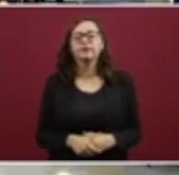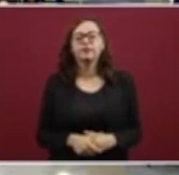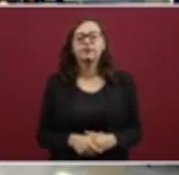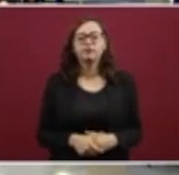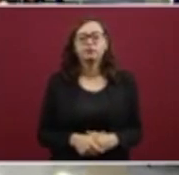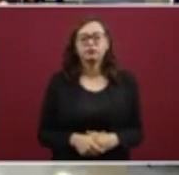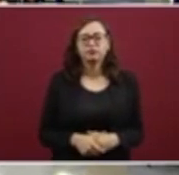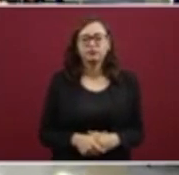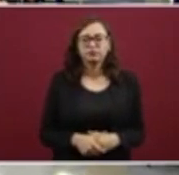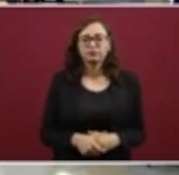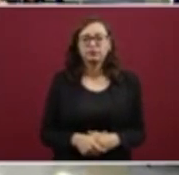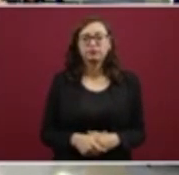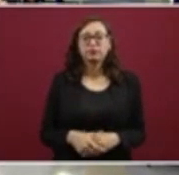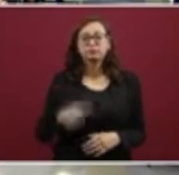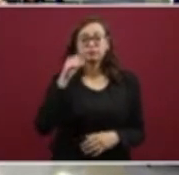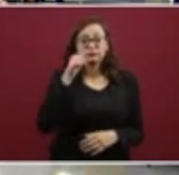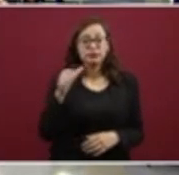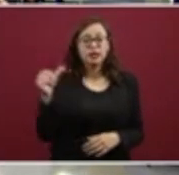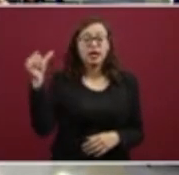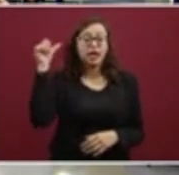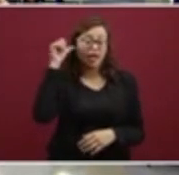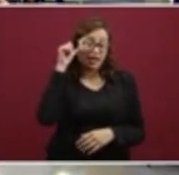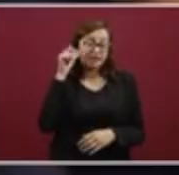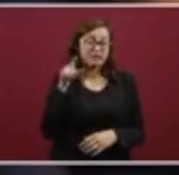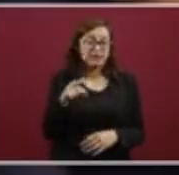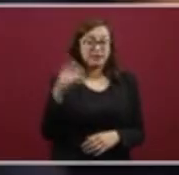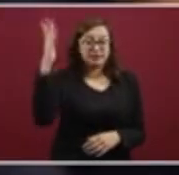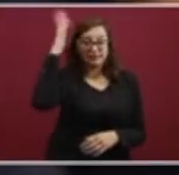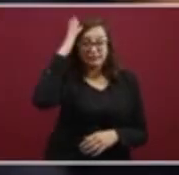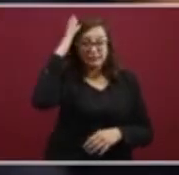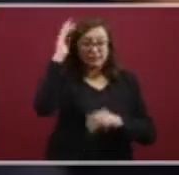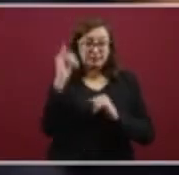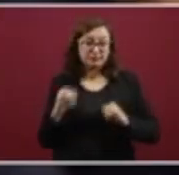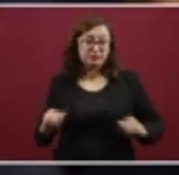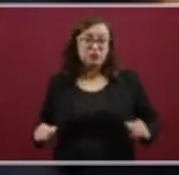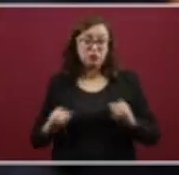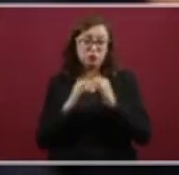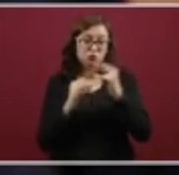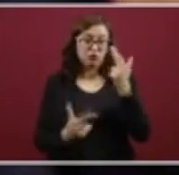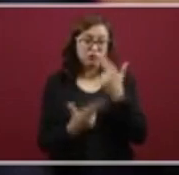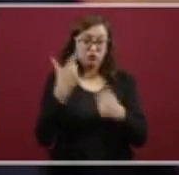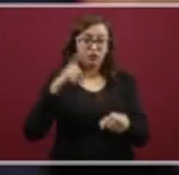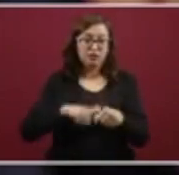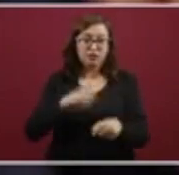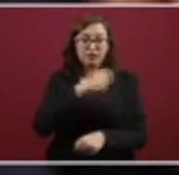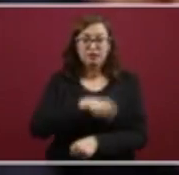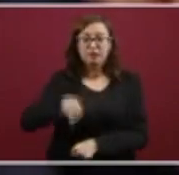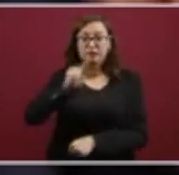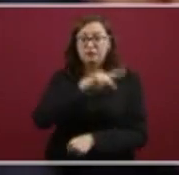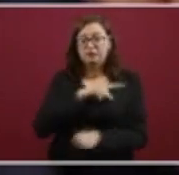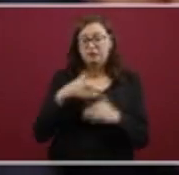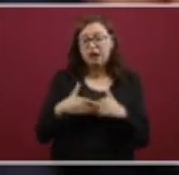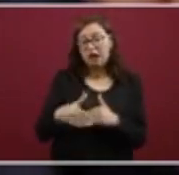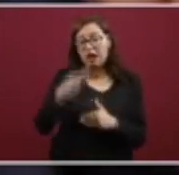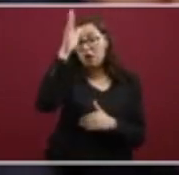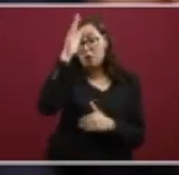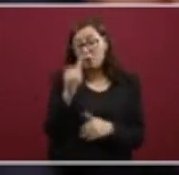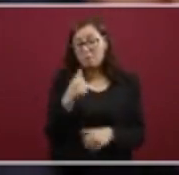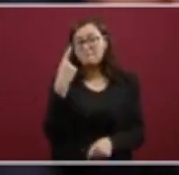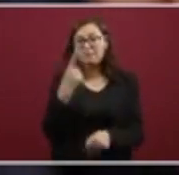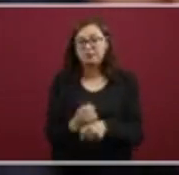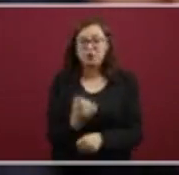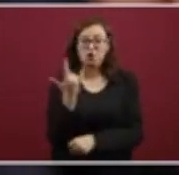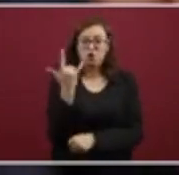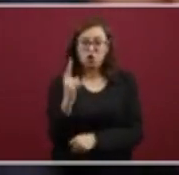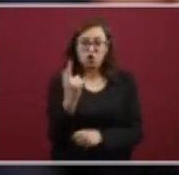del Instituto Nacional de la Salud para el Bienestar decía, presidente, que habían acordado en esta reunión que a partir del 1 de julio será